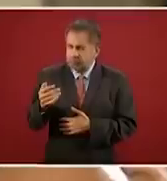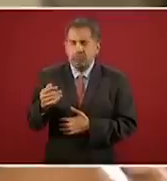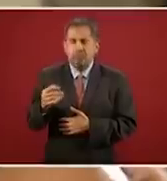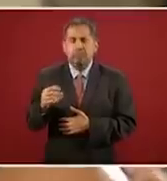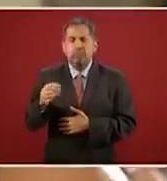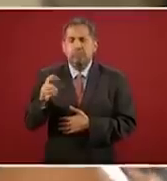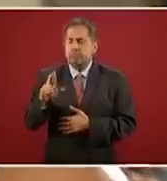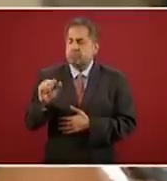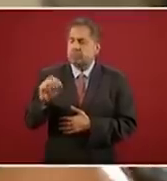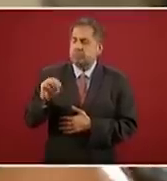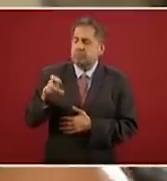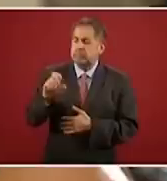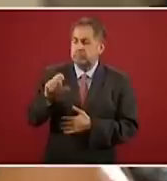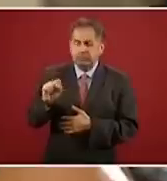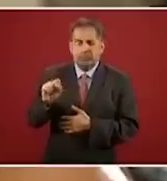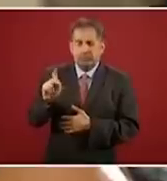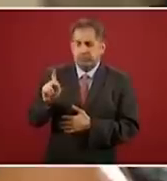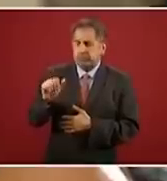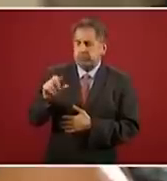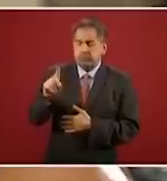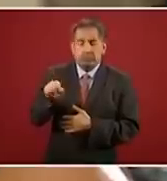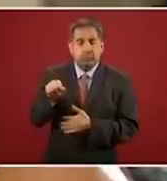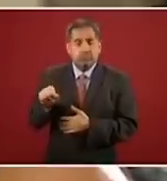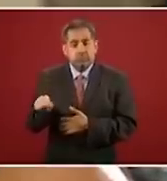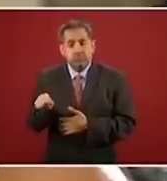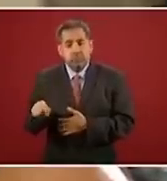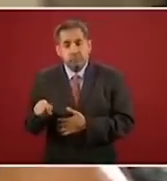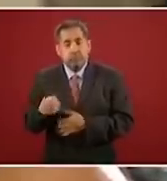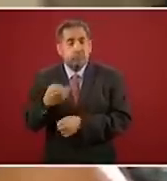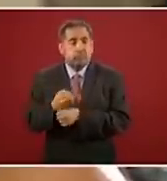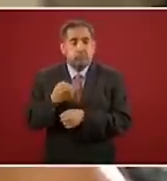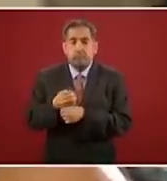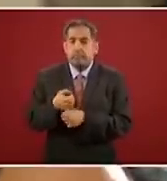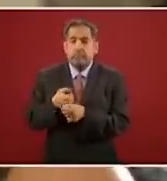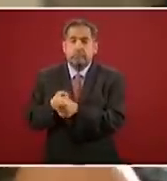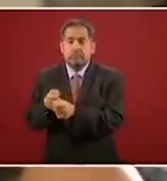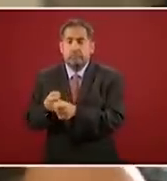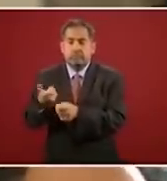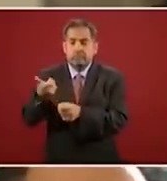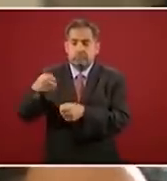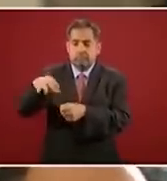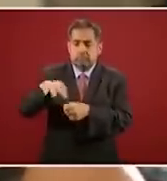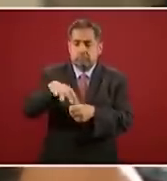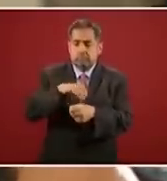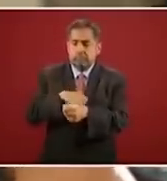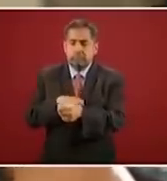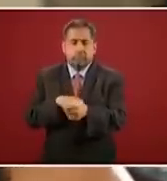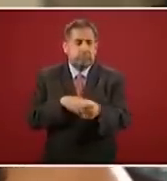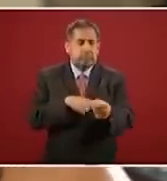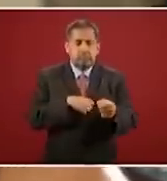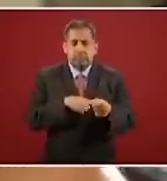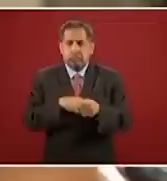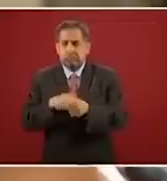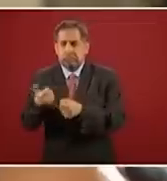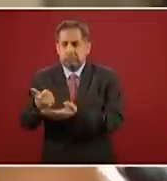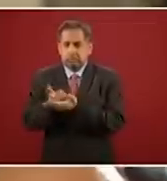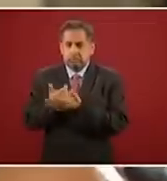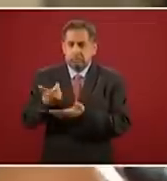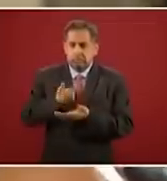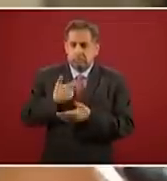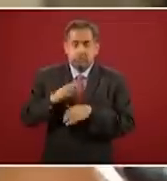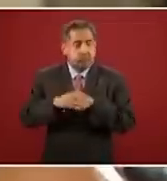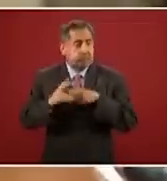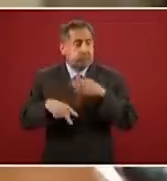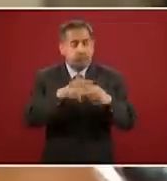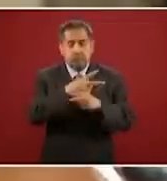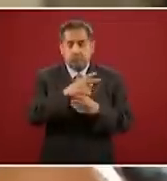Pablo Ramírez es el padre, está haciendo un boteo porque ayer fue al consulado de Nueva York y el personal le dijo